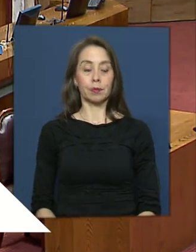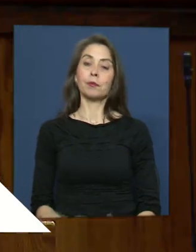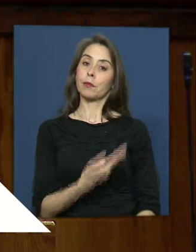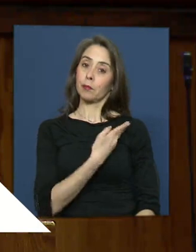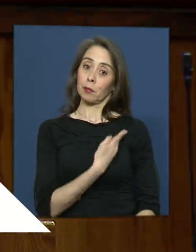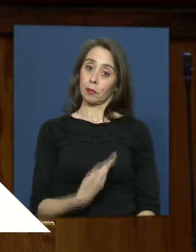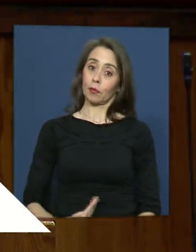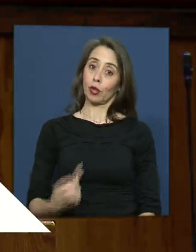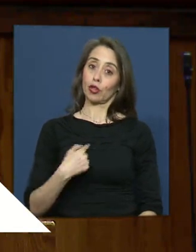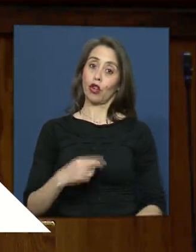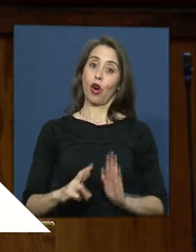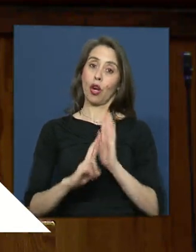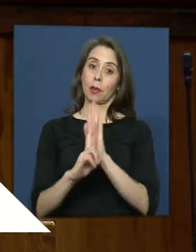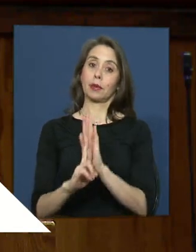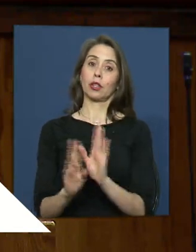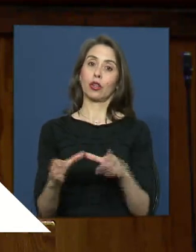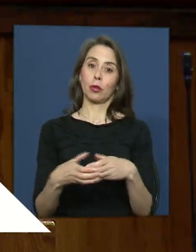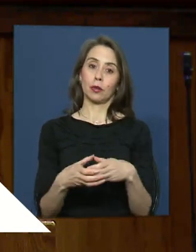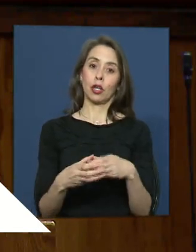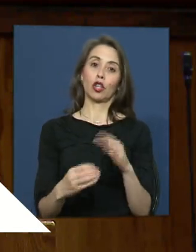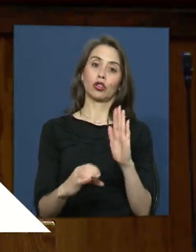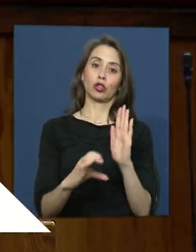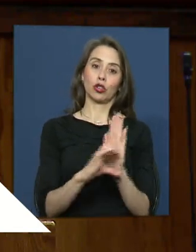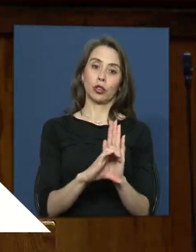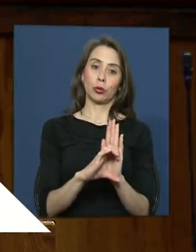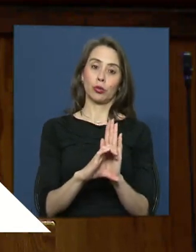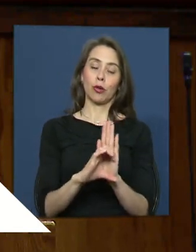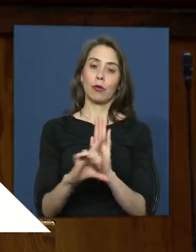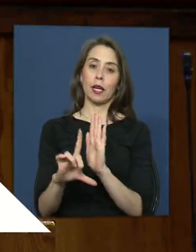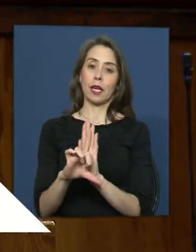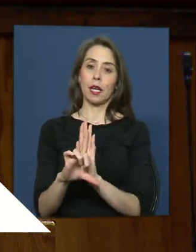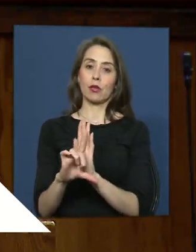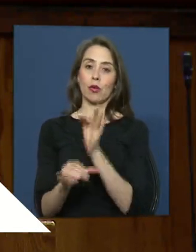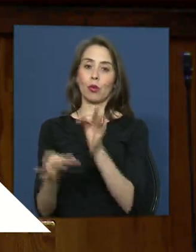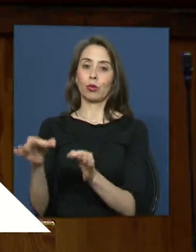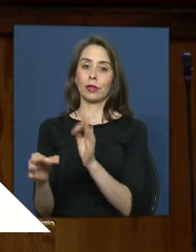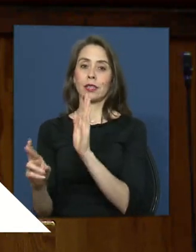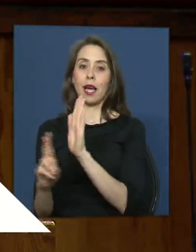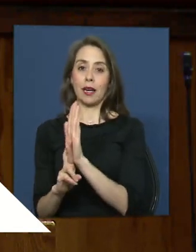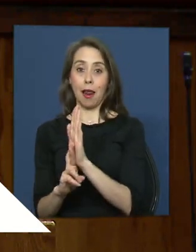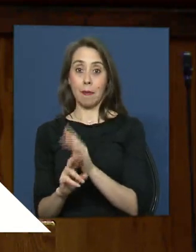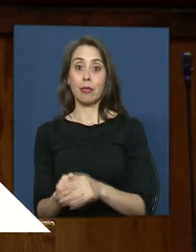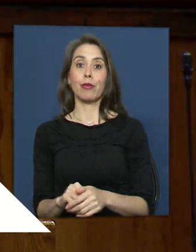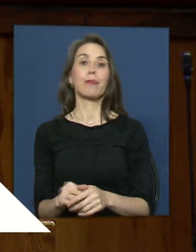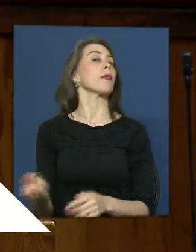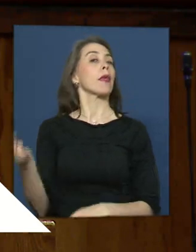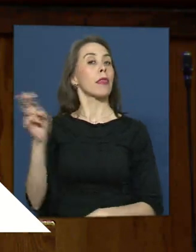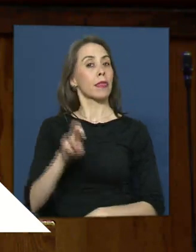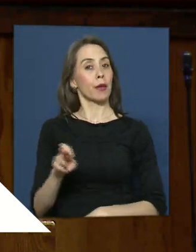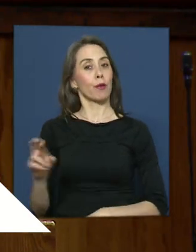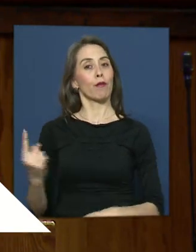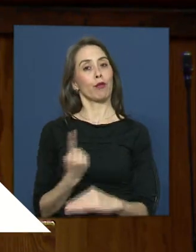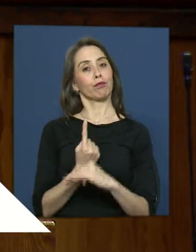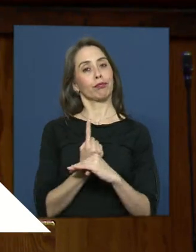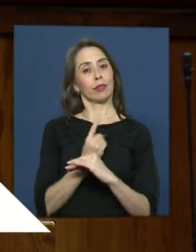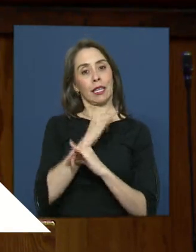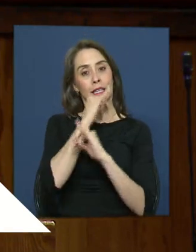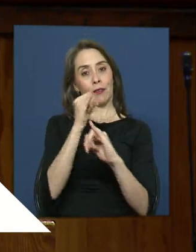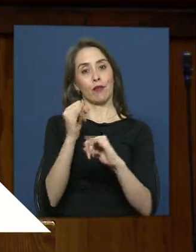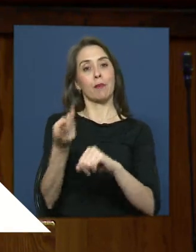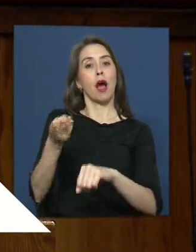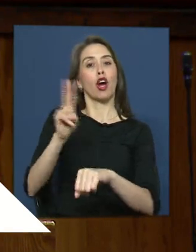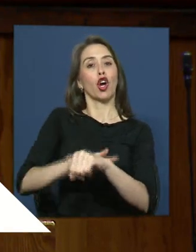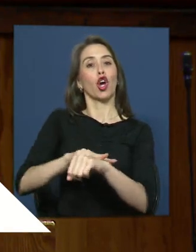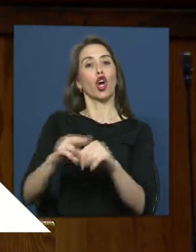en representación de la Comisión de Constitución, Legislación y Justicia y Reglamento, nuevamente vengo a informar de modo